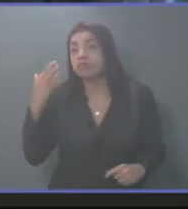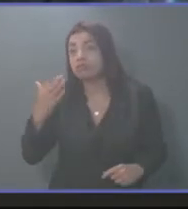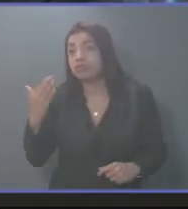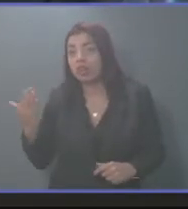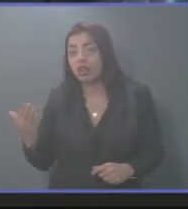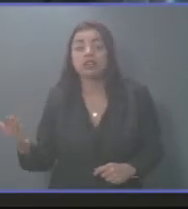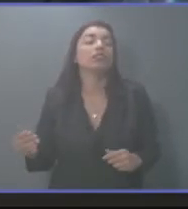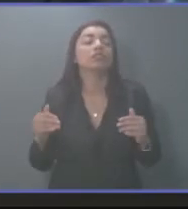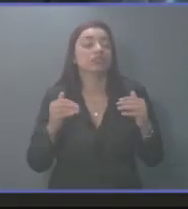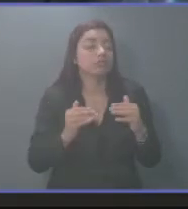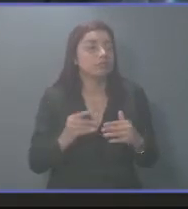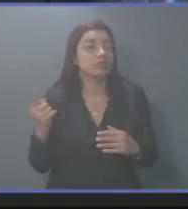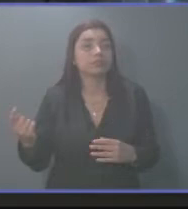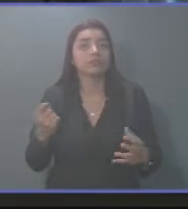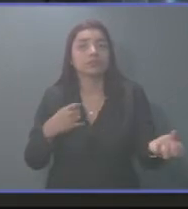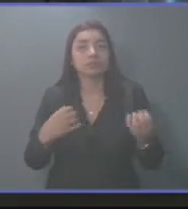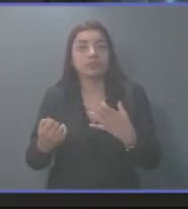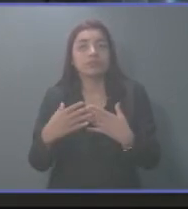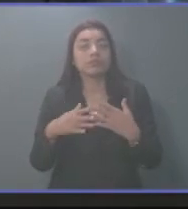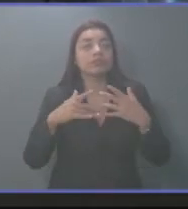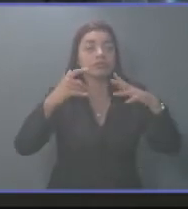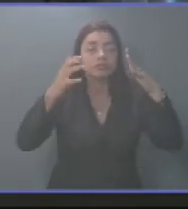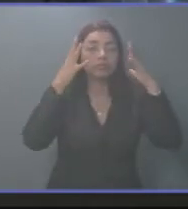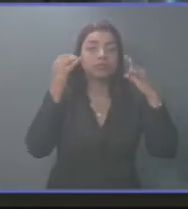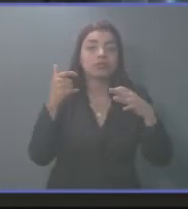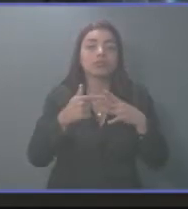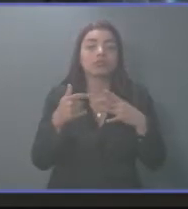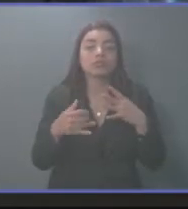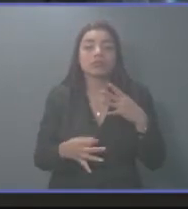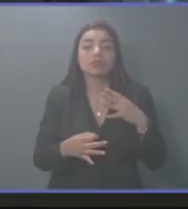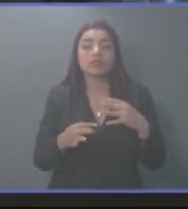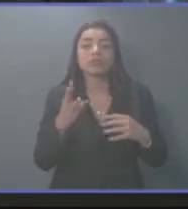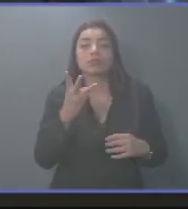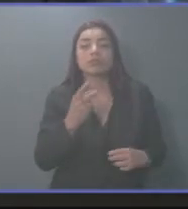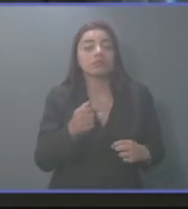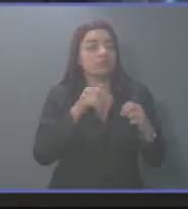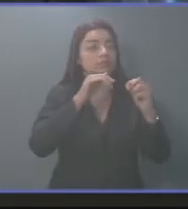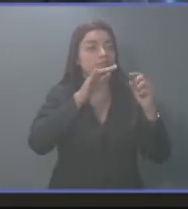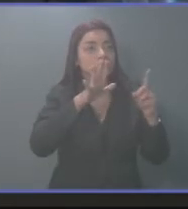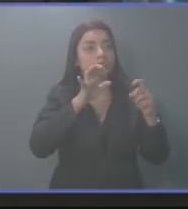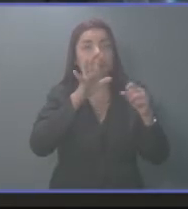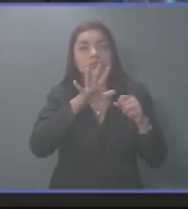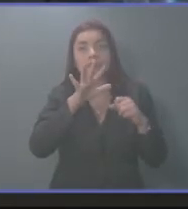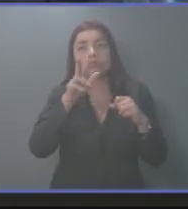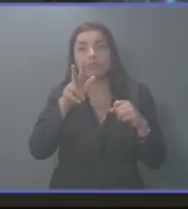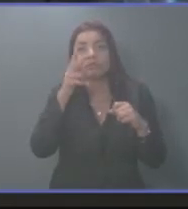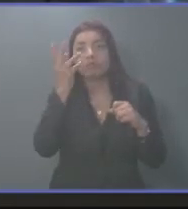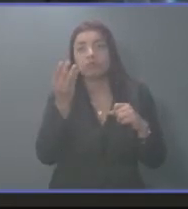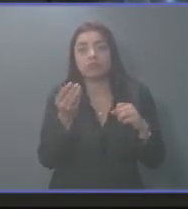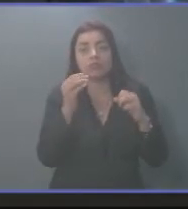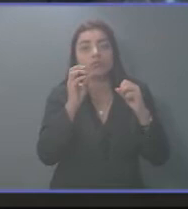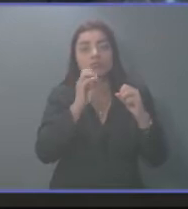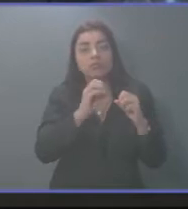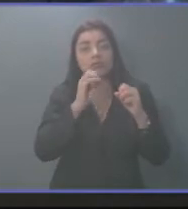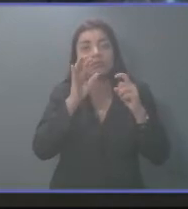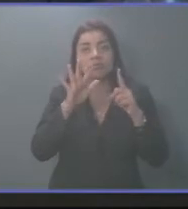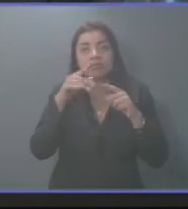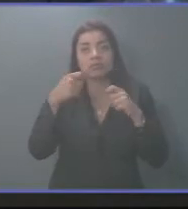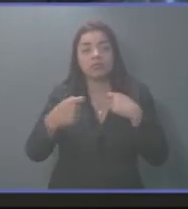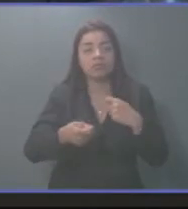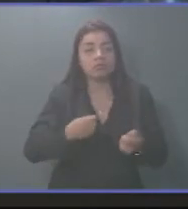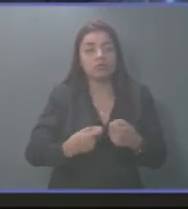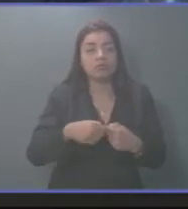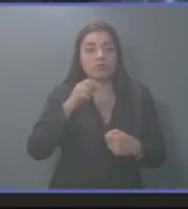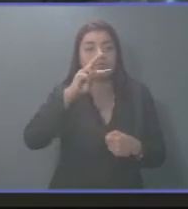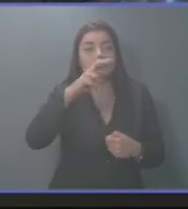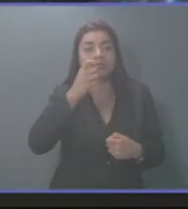Expresan además los mocionantes que mediante decreto legislativo número 653 de fecha 06 de diciembre